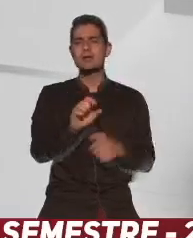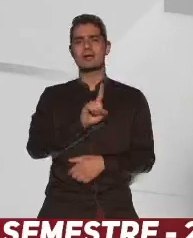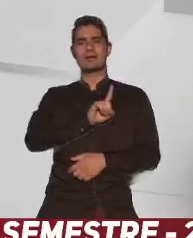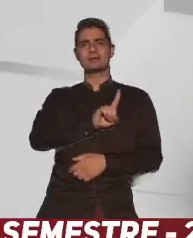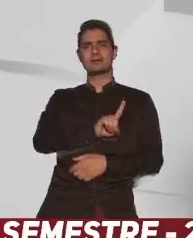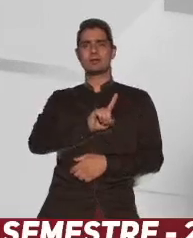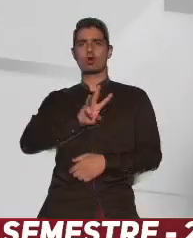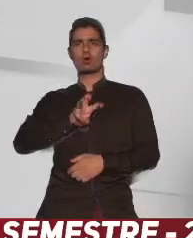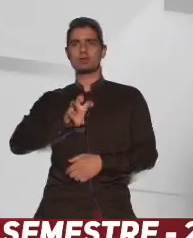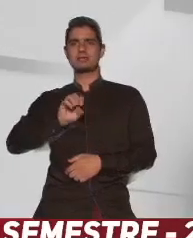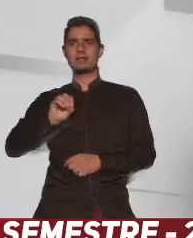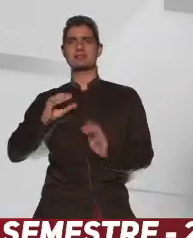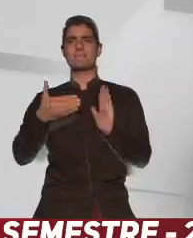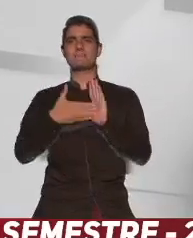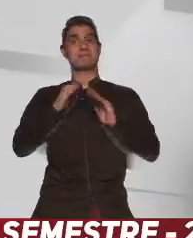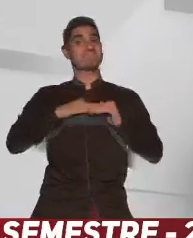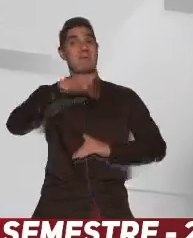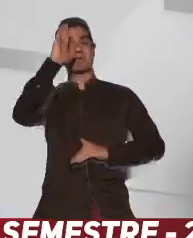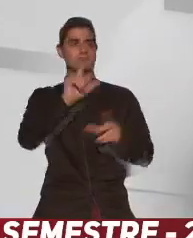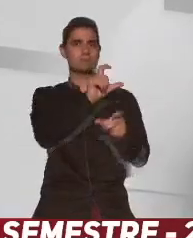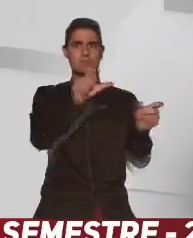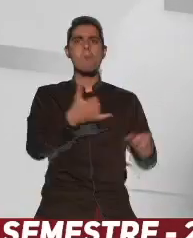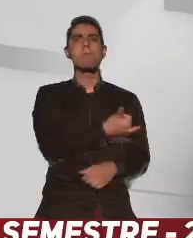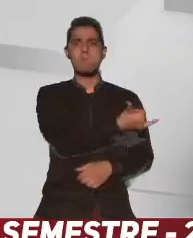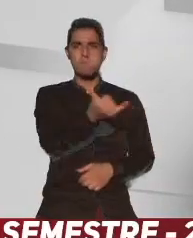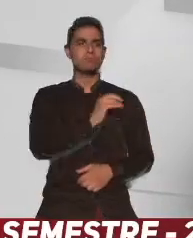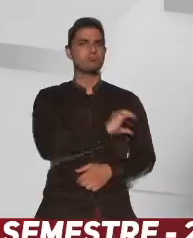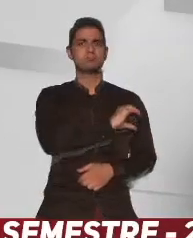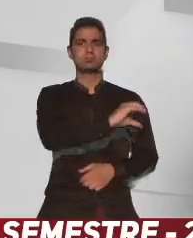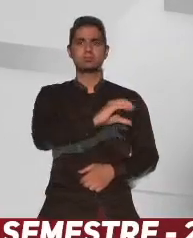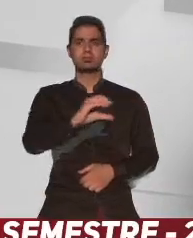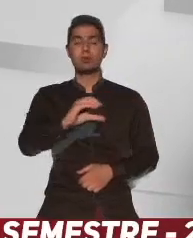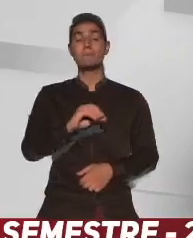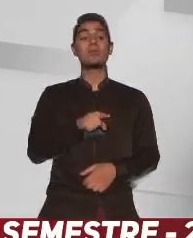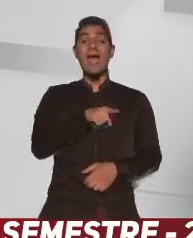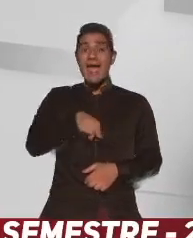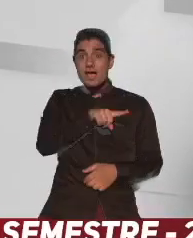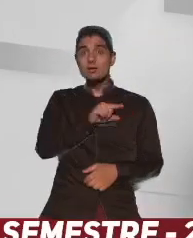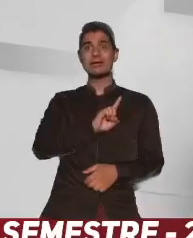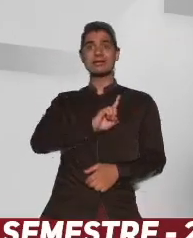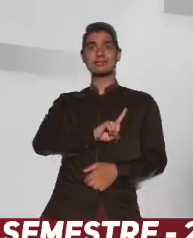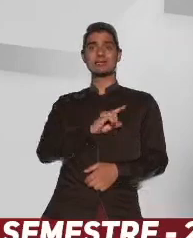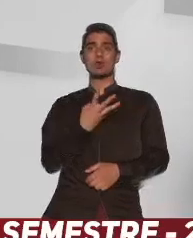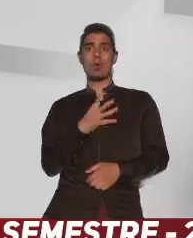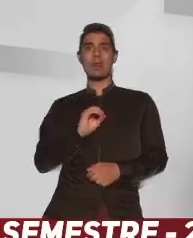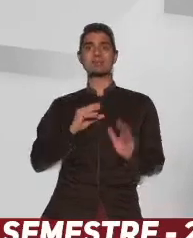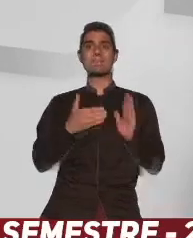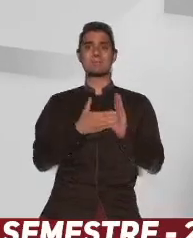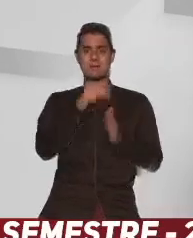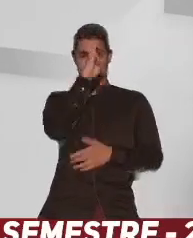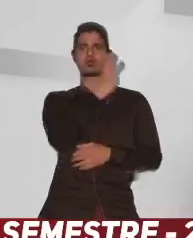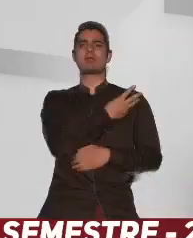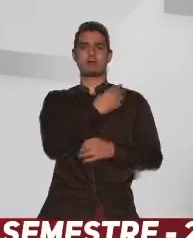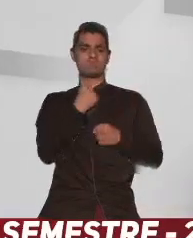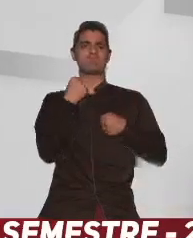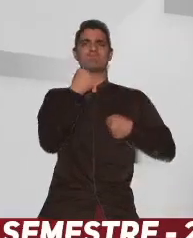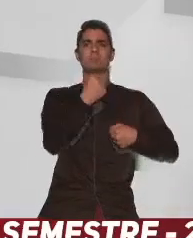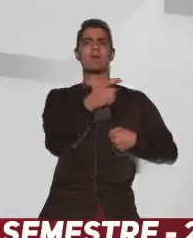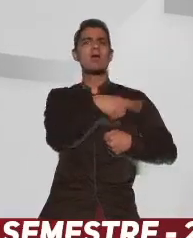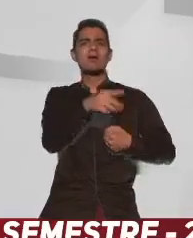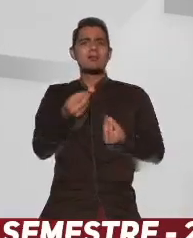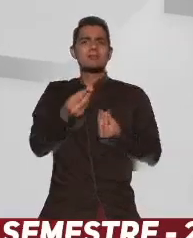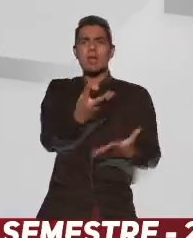cuales 140 mil corresponden a soldados, quienes adicionalmente se suministra alimentación. Bienes y